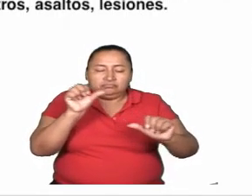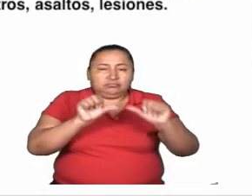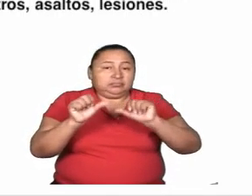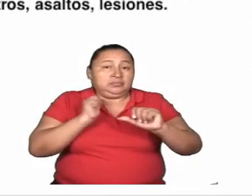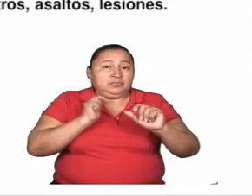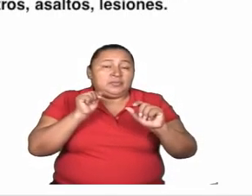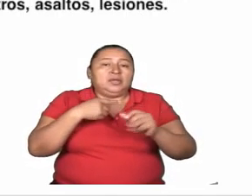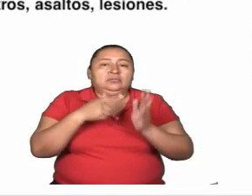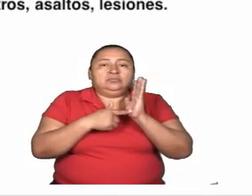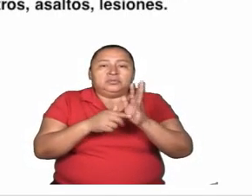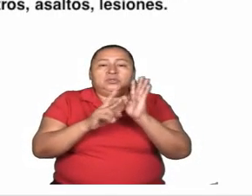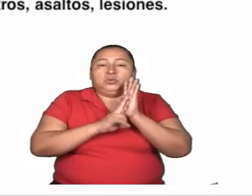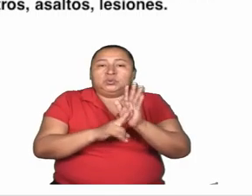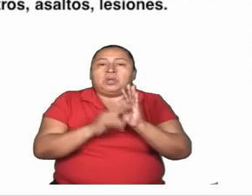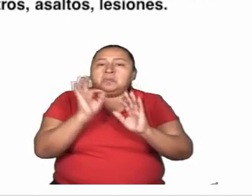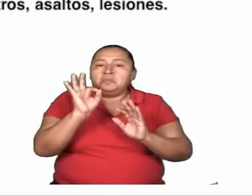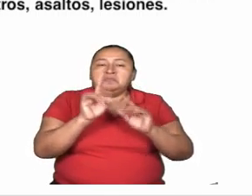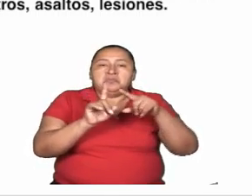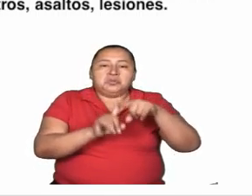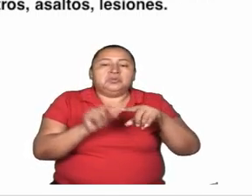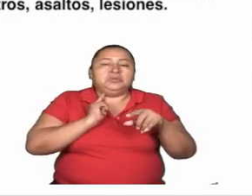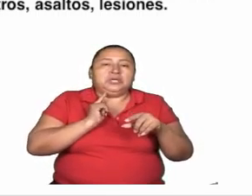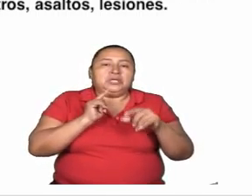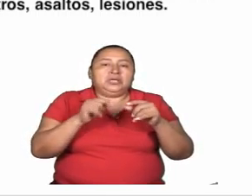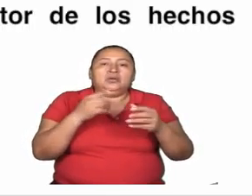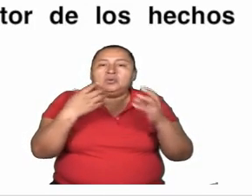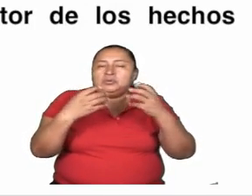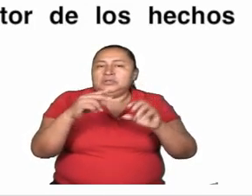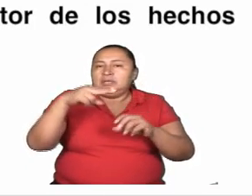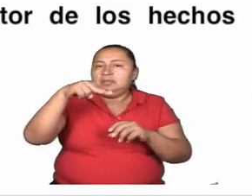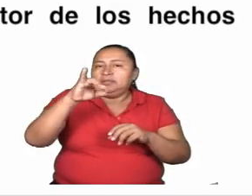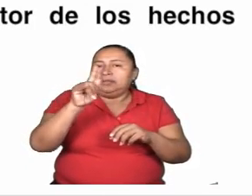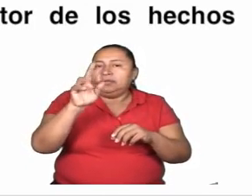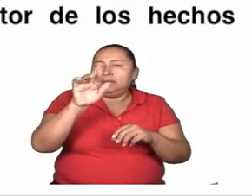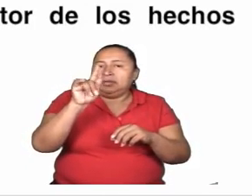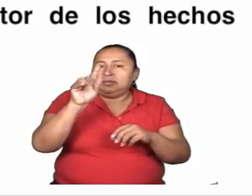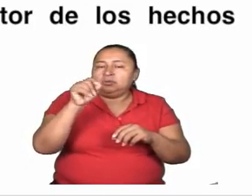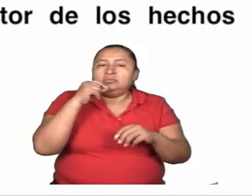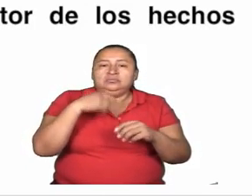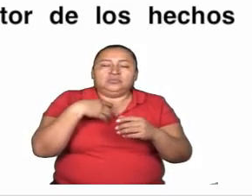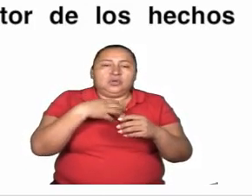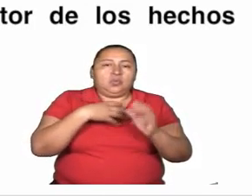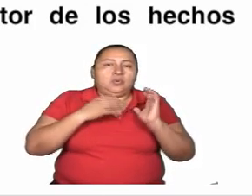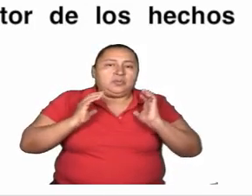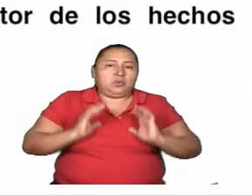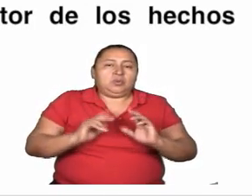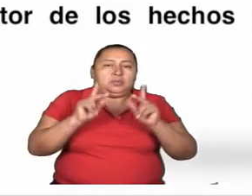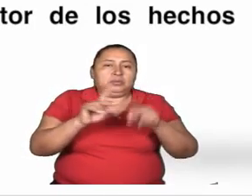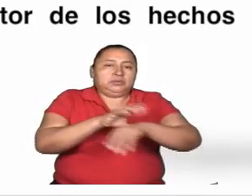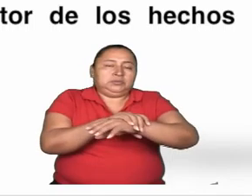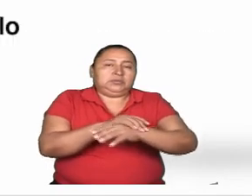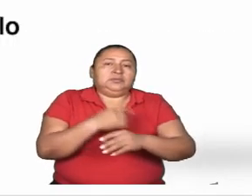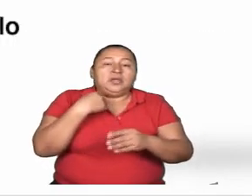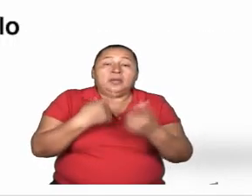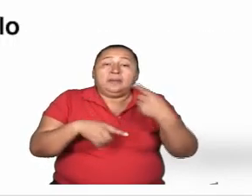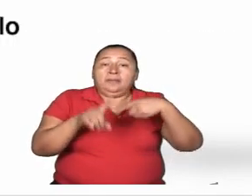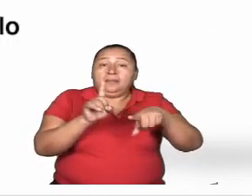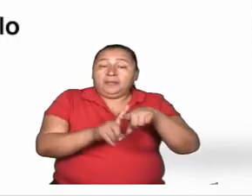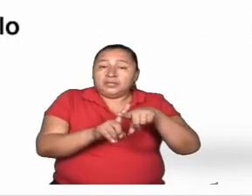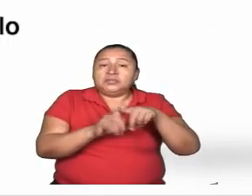criminalística, dieron resultados positivos de presencia de productos nitrados en dorsales del terrorista preso. Sumado a ello,